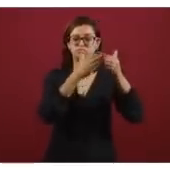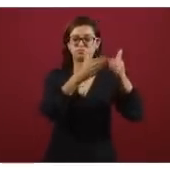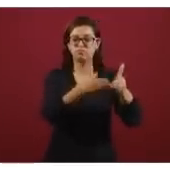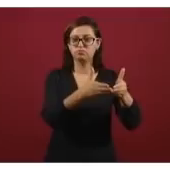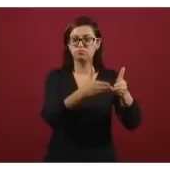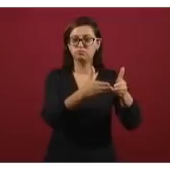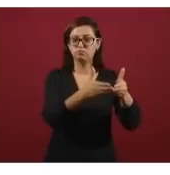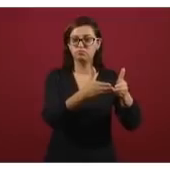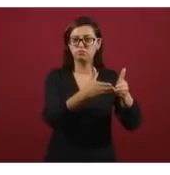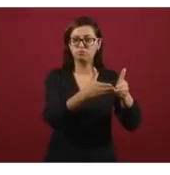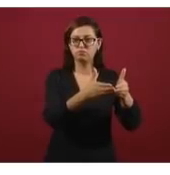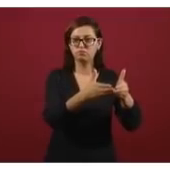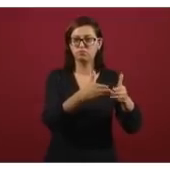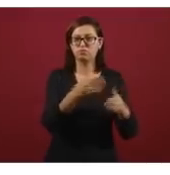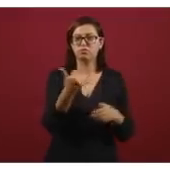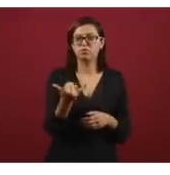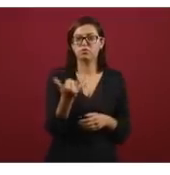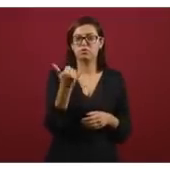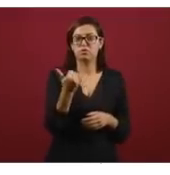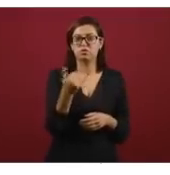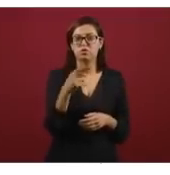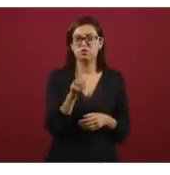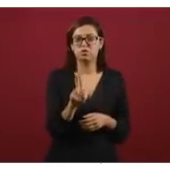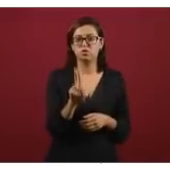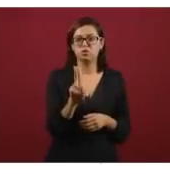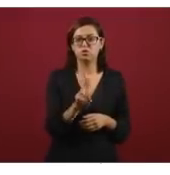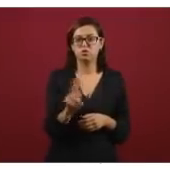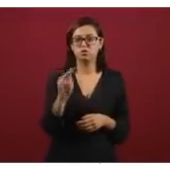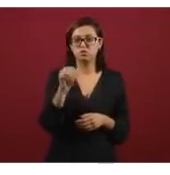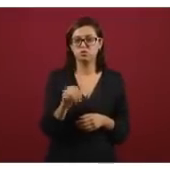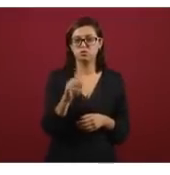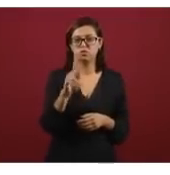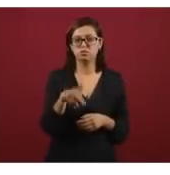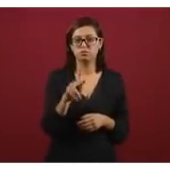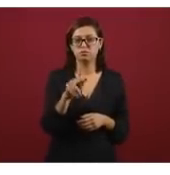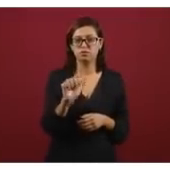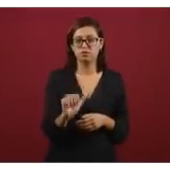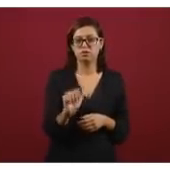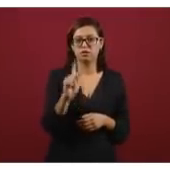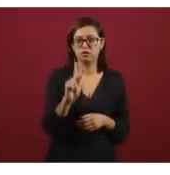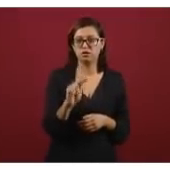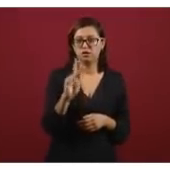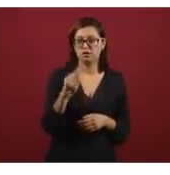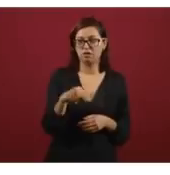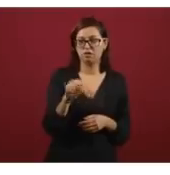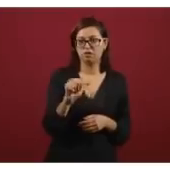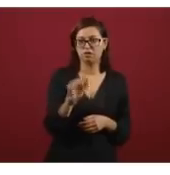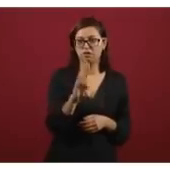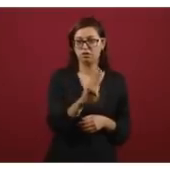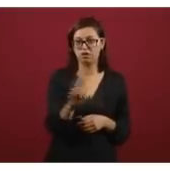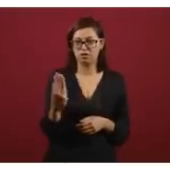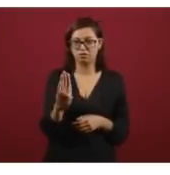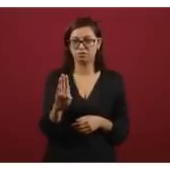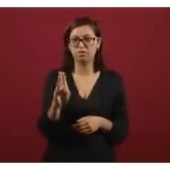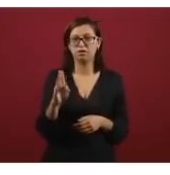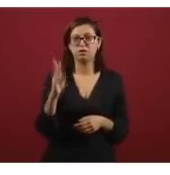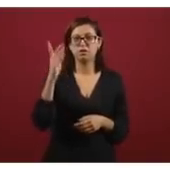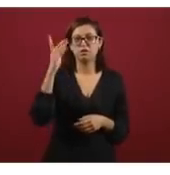llama, en español es el Señor de los Cielos, esto es maya, lo cual implica un paro de